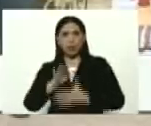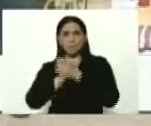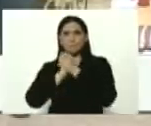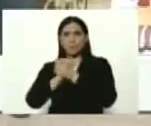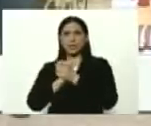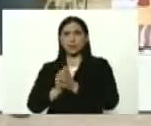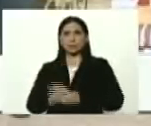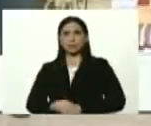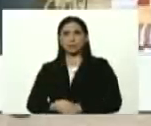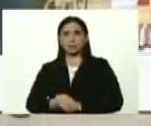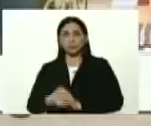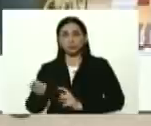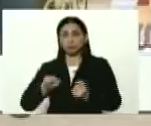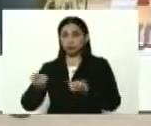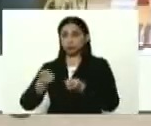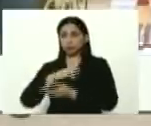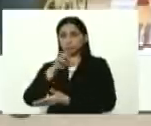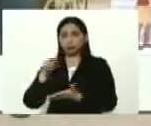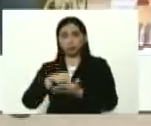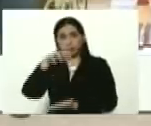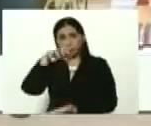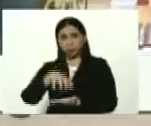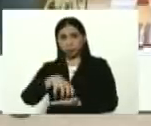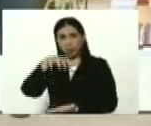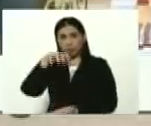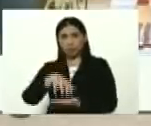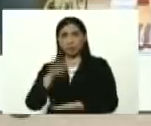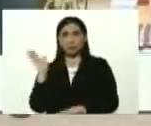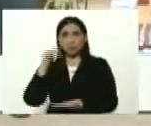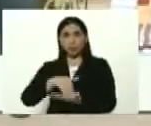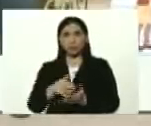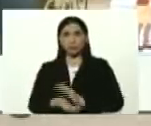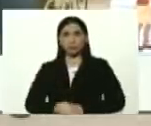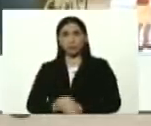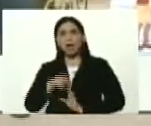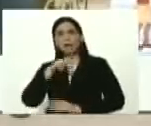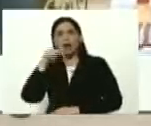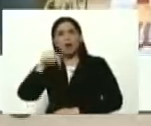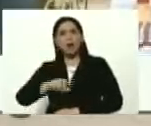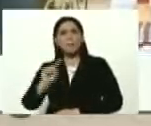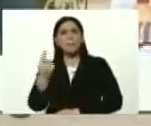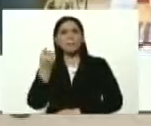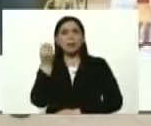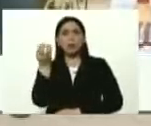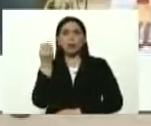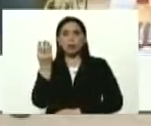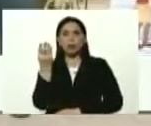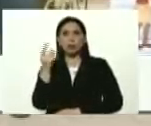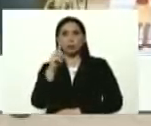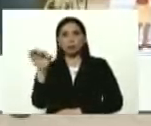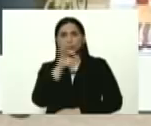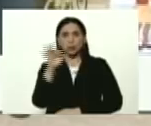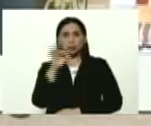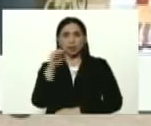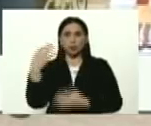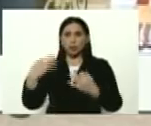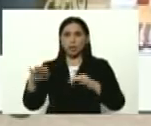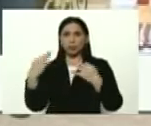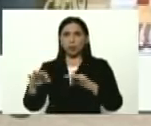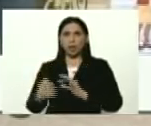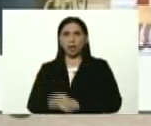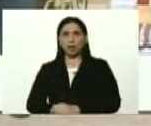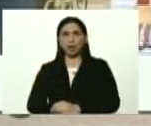Zócar, coordinadora regional de Hogares de la Patria en Aragua, quien nos va a hablar hoy del primer congreso 100% al natural,